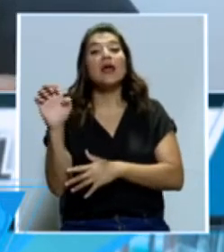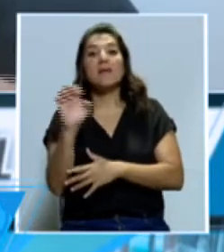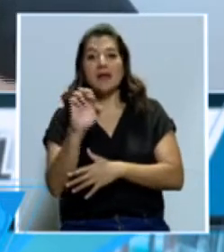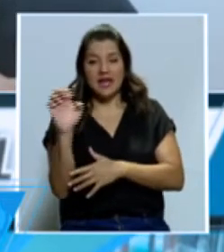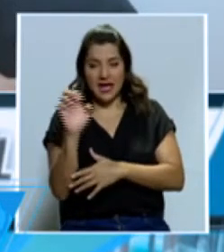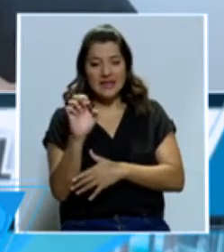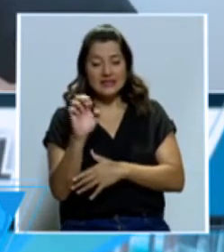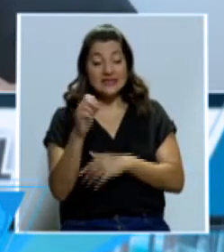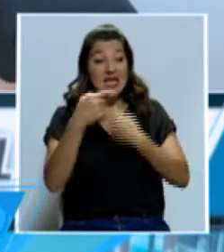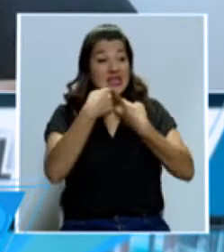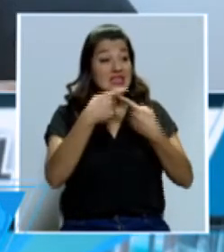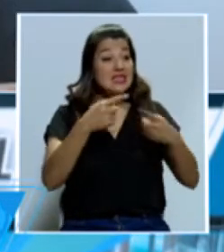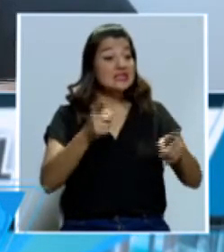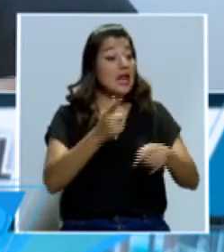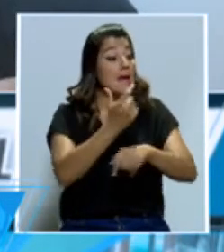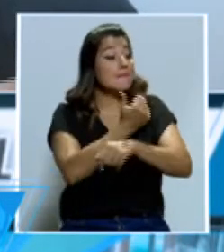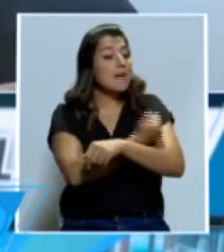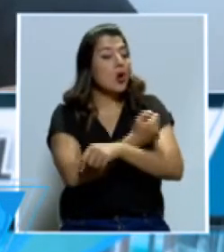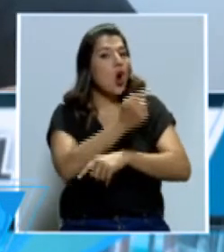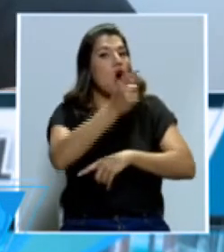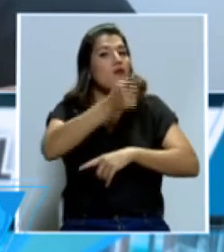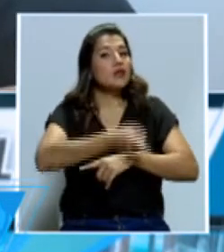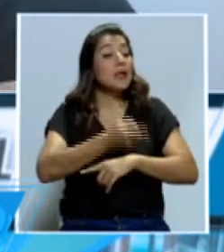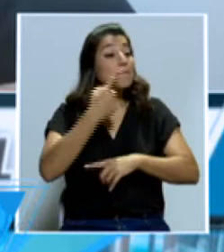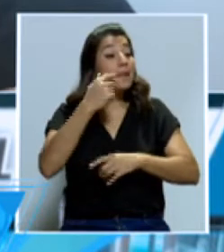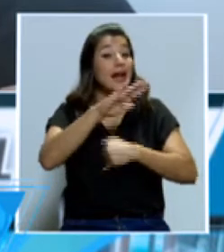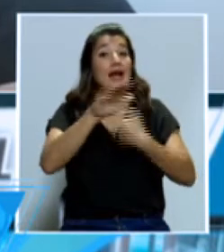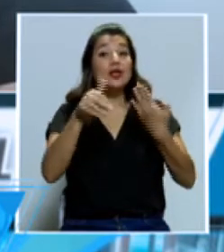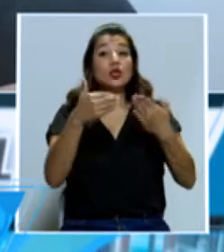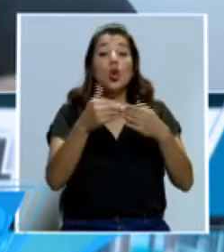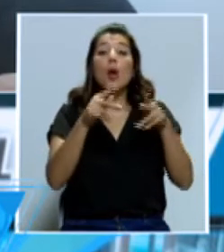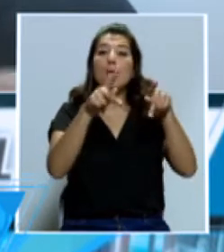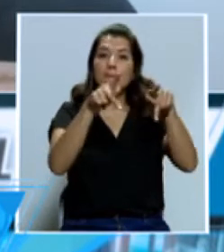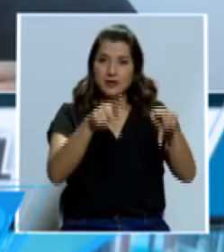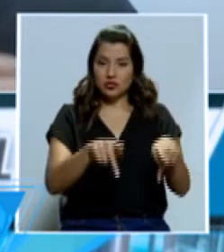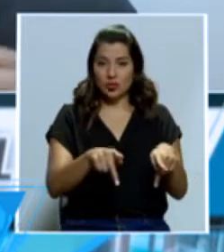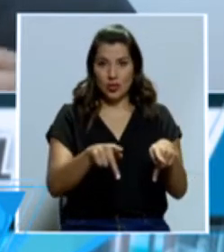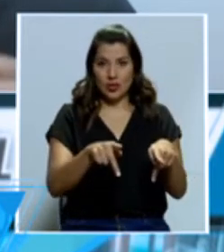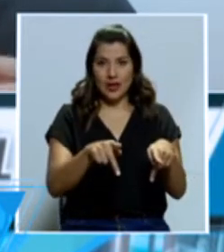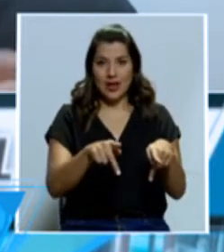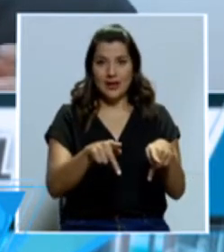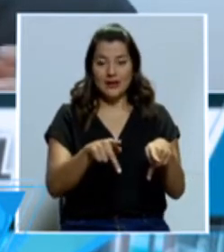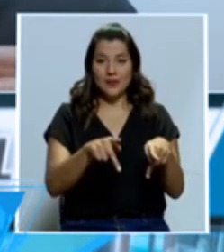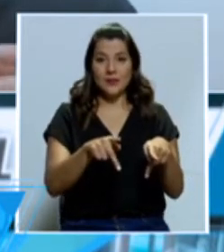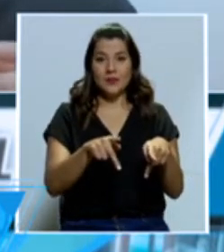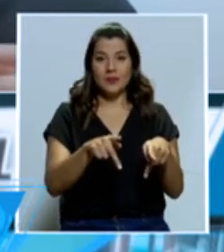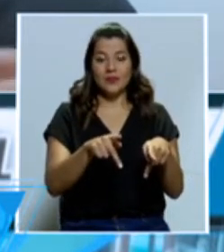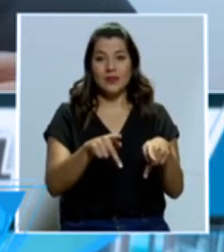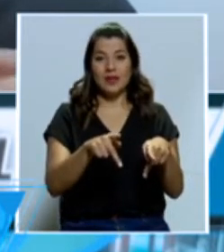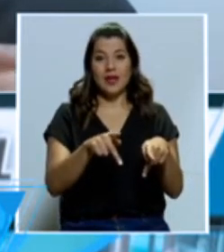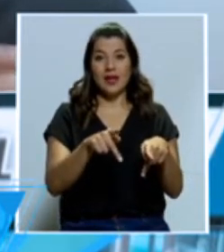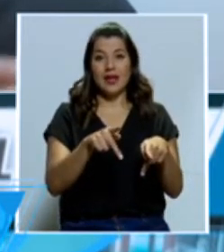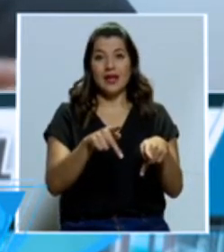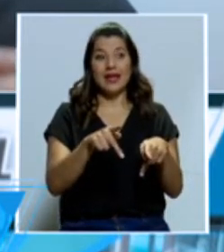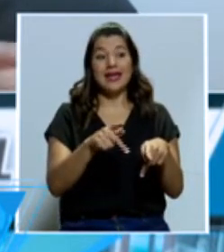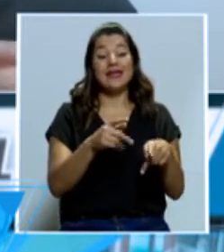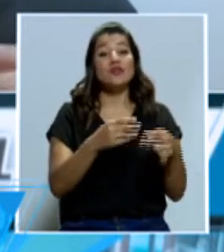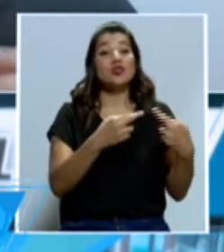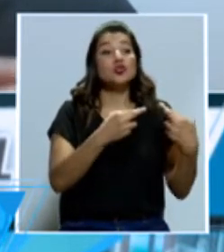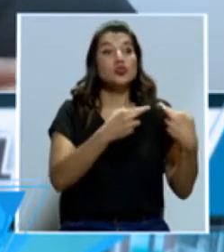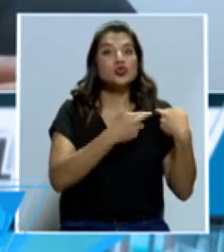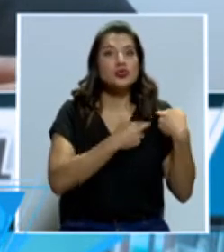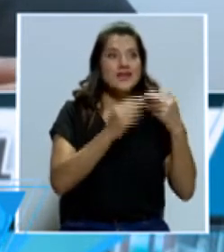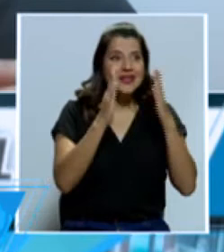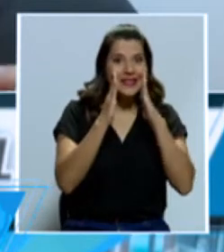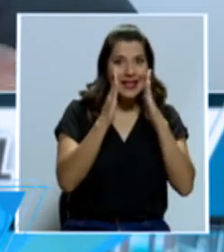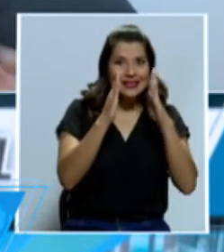la vacunación obligatoria de todas esas personas que están en esa línea de prioridad por el